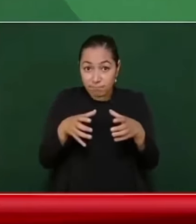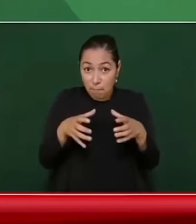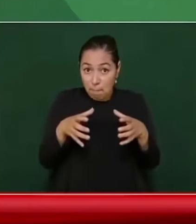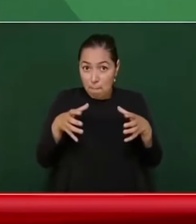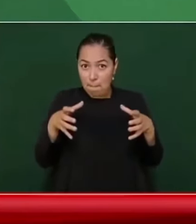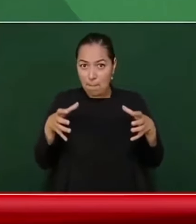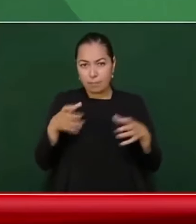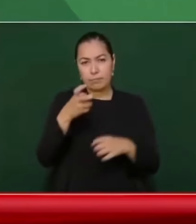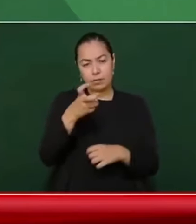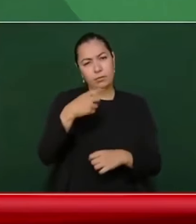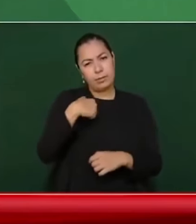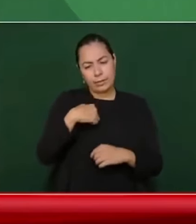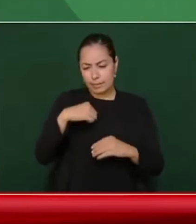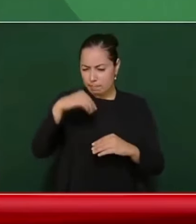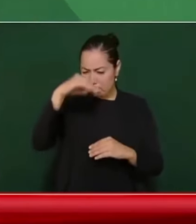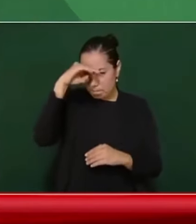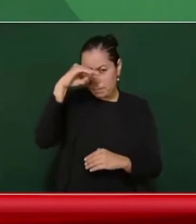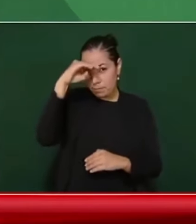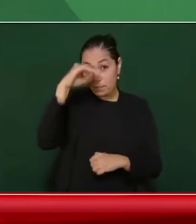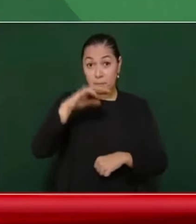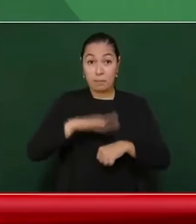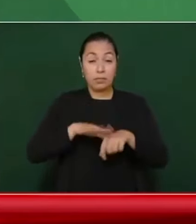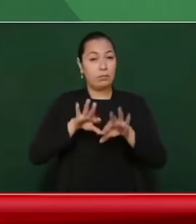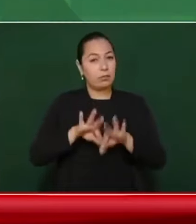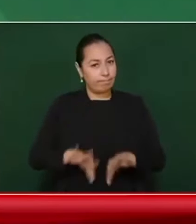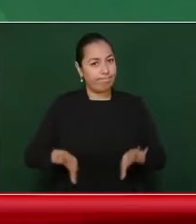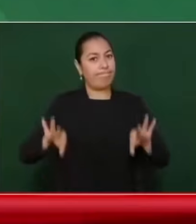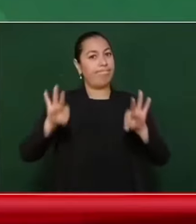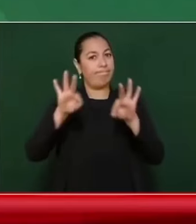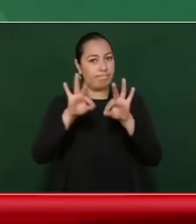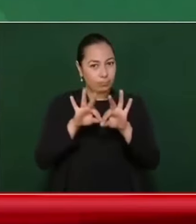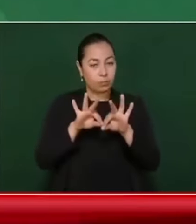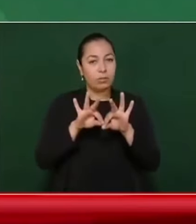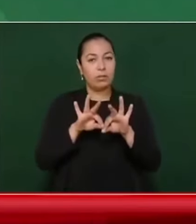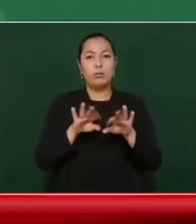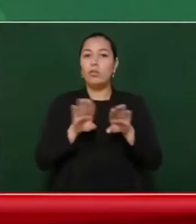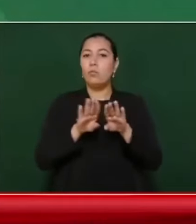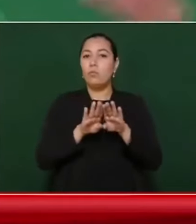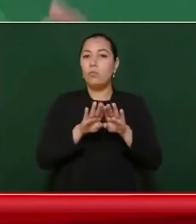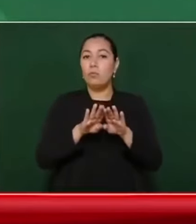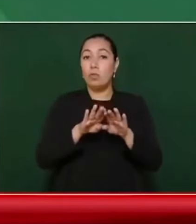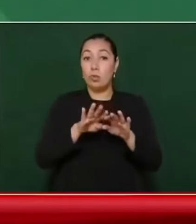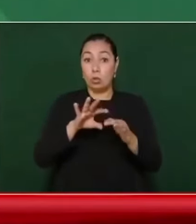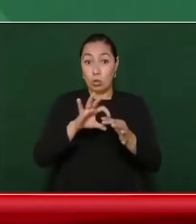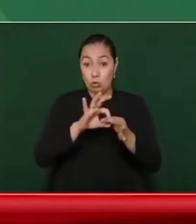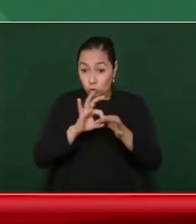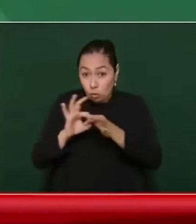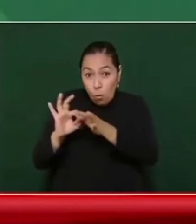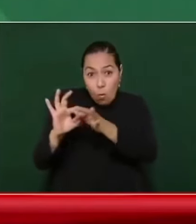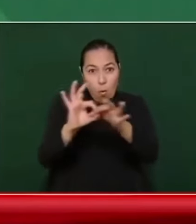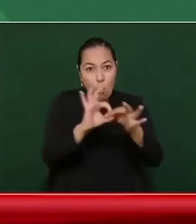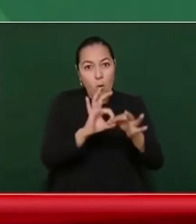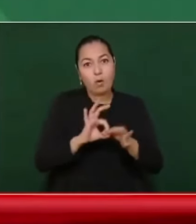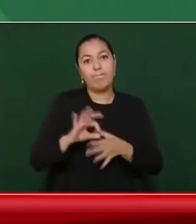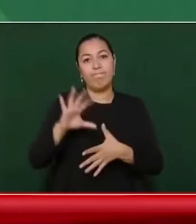qué es muy importante la unidad de toda américa